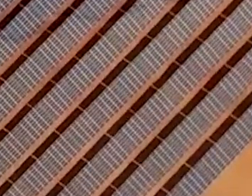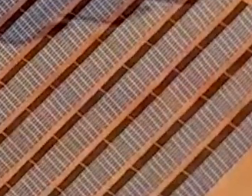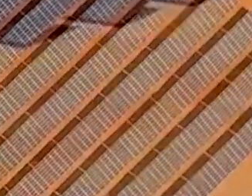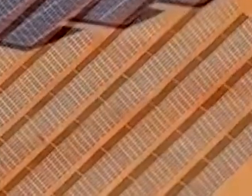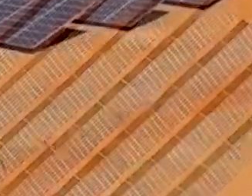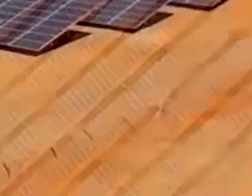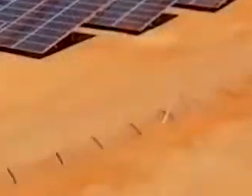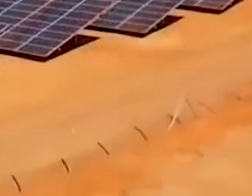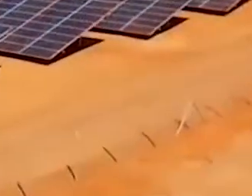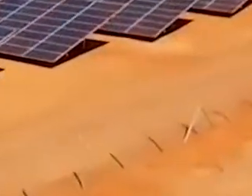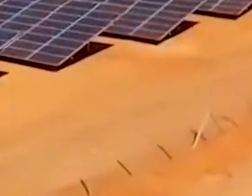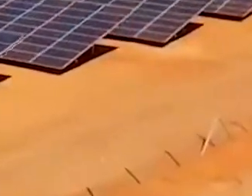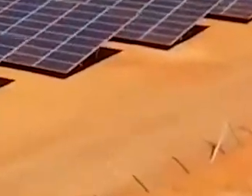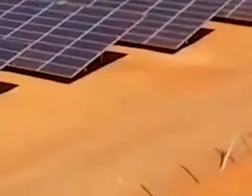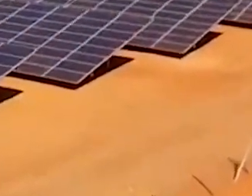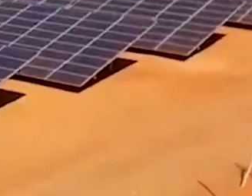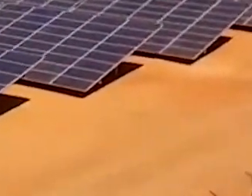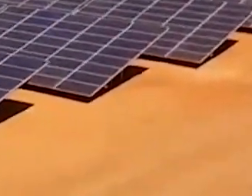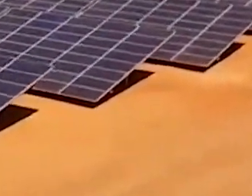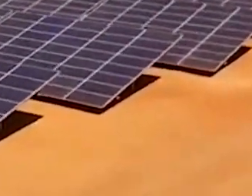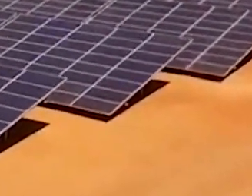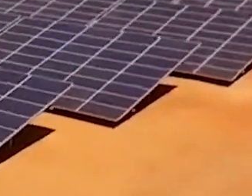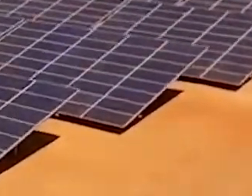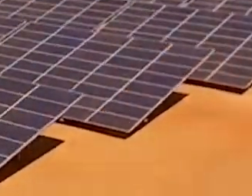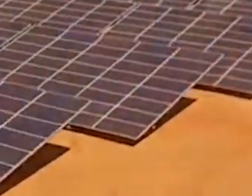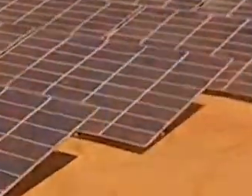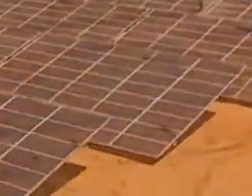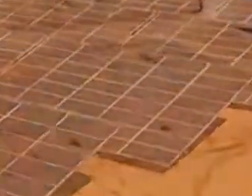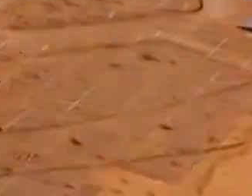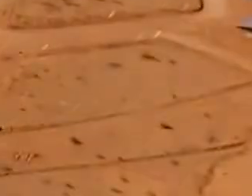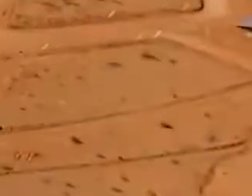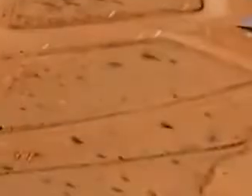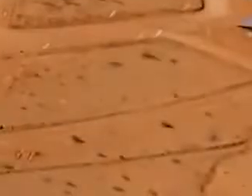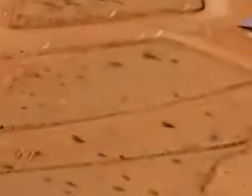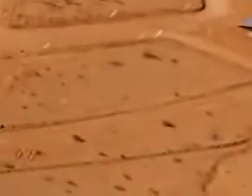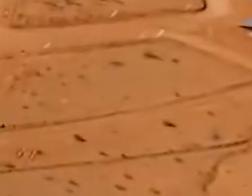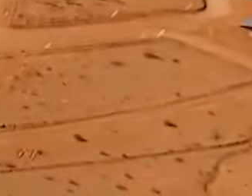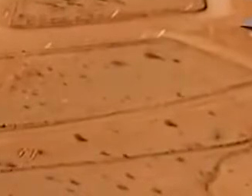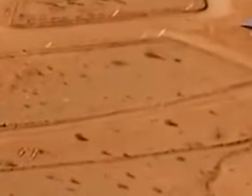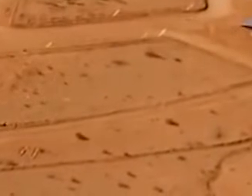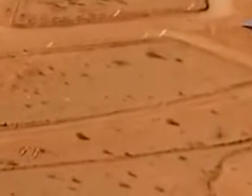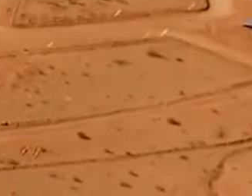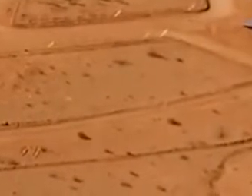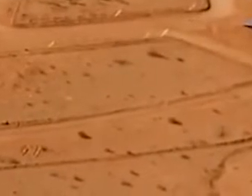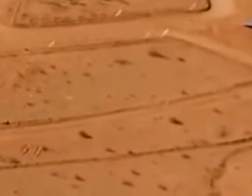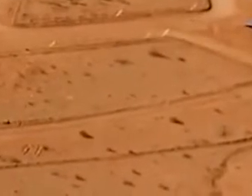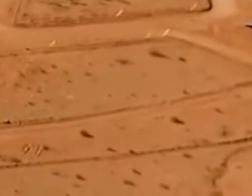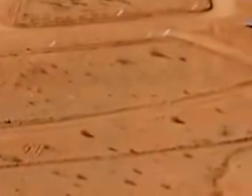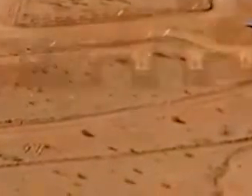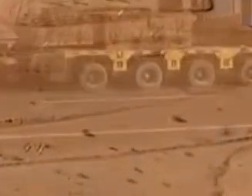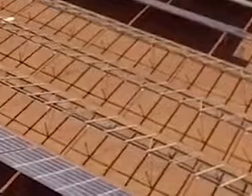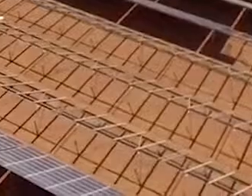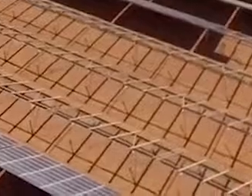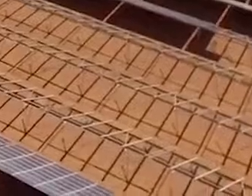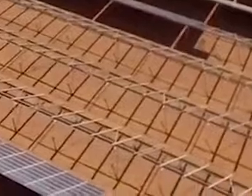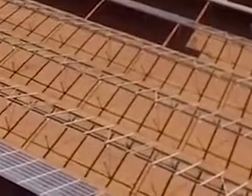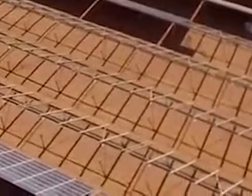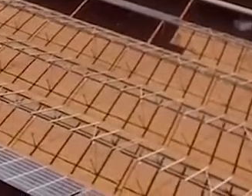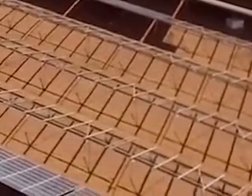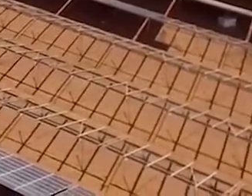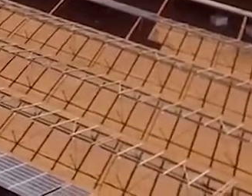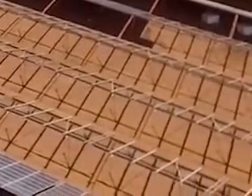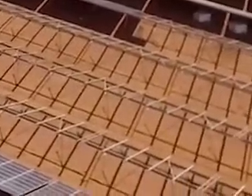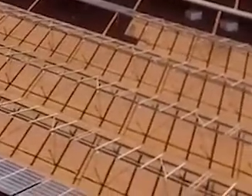se encuentra en un proceso jurídico contra la empresa Next Energy por la suspensión de un convenio millonario firmado por la administración de Jaime